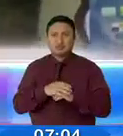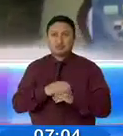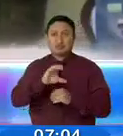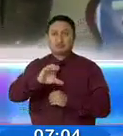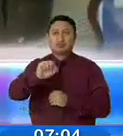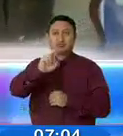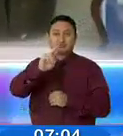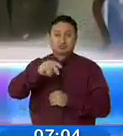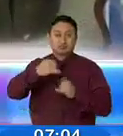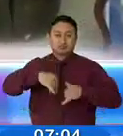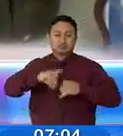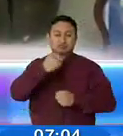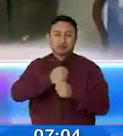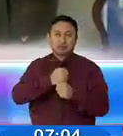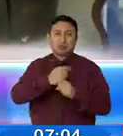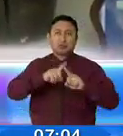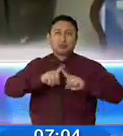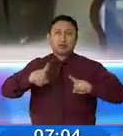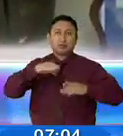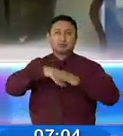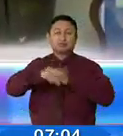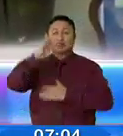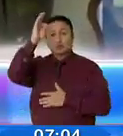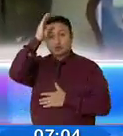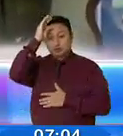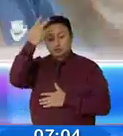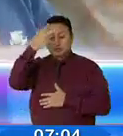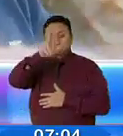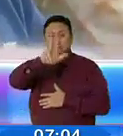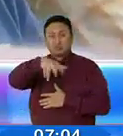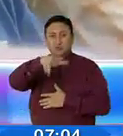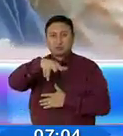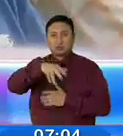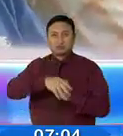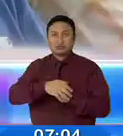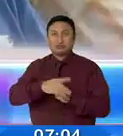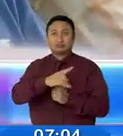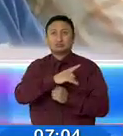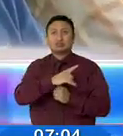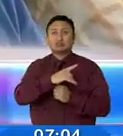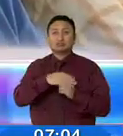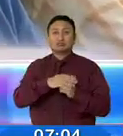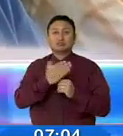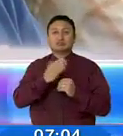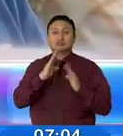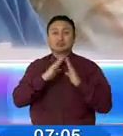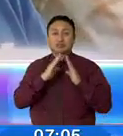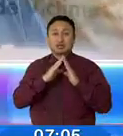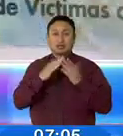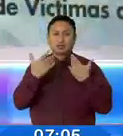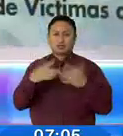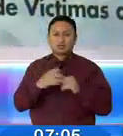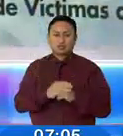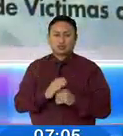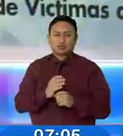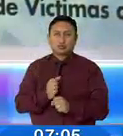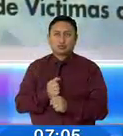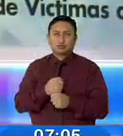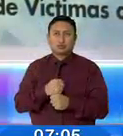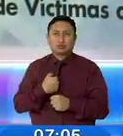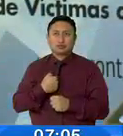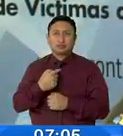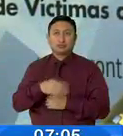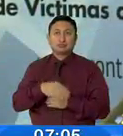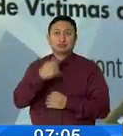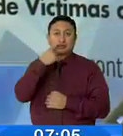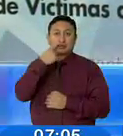perdido su trabajo, estar en el hospital por alrededor de 3 meses hizo que su hogar pasara necesidades. Mis padres están conmigo,